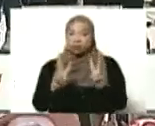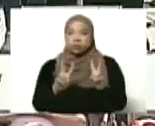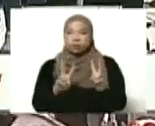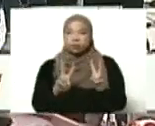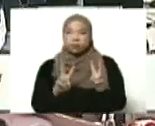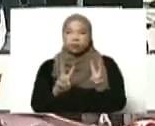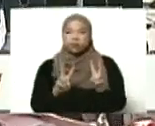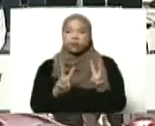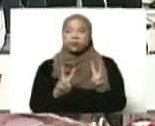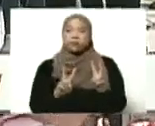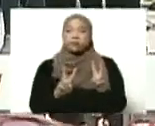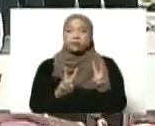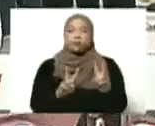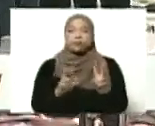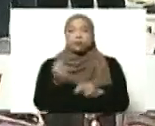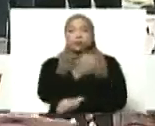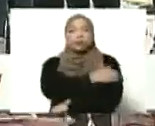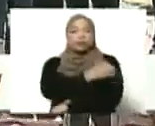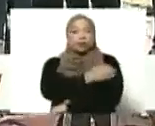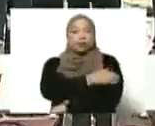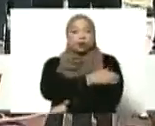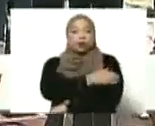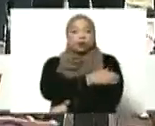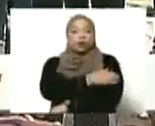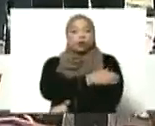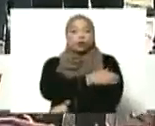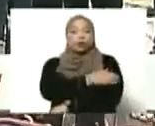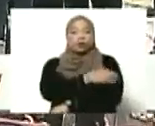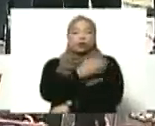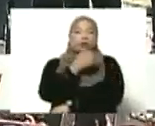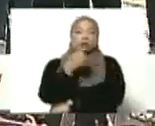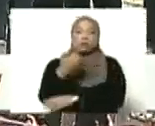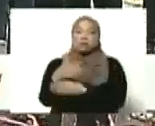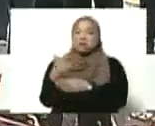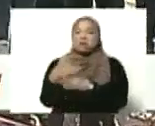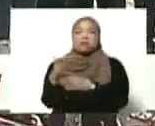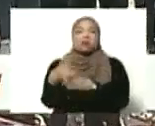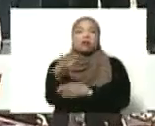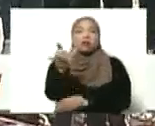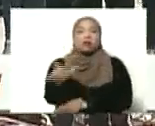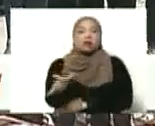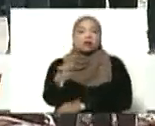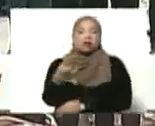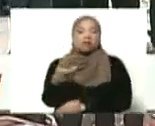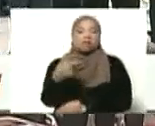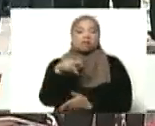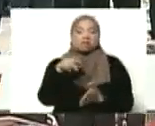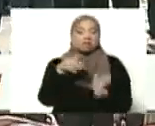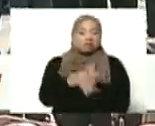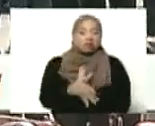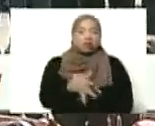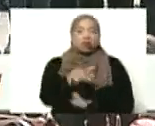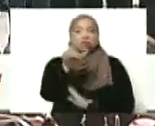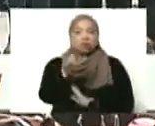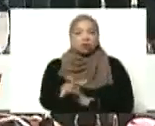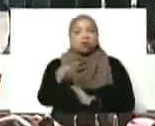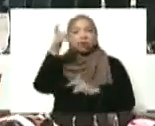a un opositor haciendo esto, para ellos a lo mejor no tiene ningún valor. Para un chavista sí lo